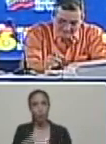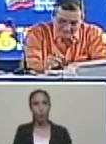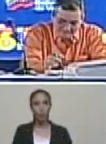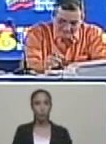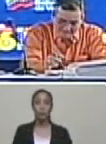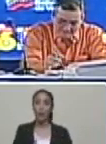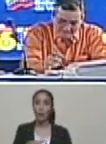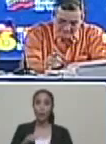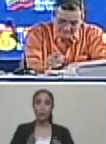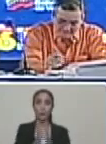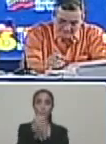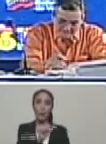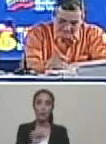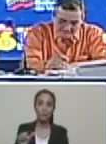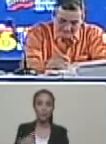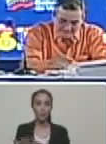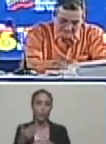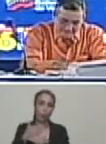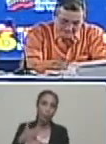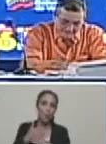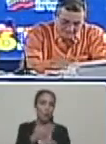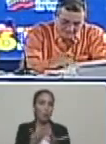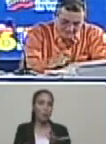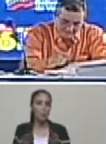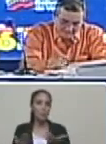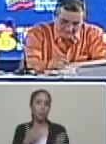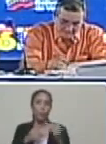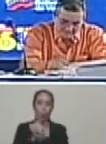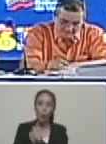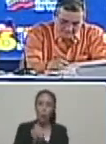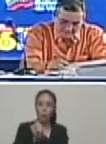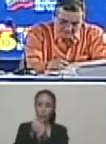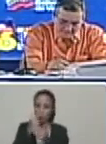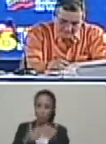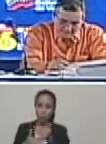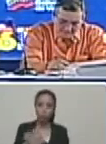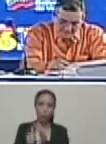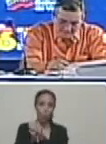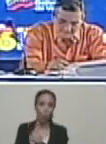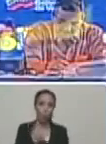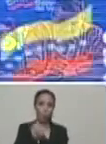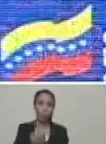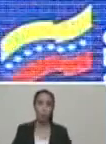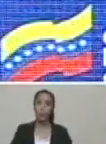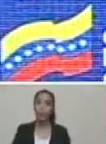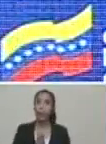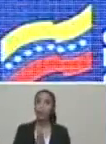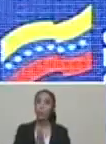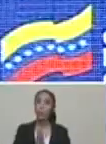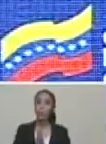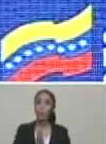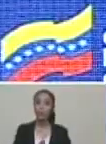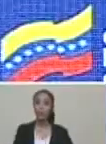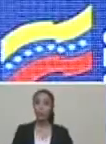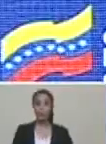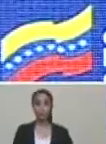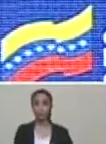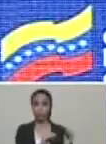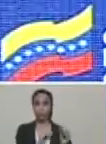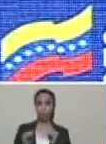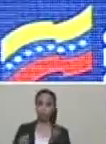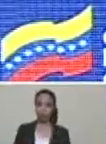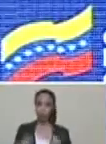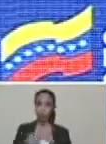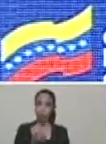en la Semana Santa, bueno, compartiendo en familia, en oración permanente. Le pido a todo el pueblo que sigan